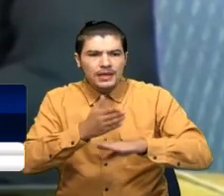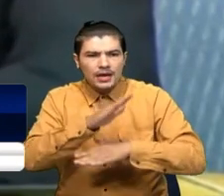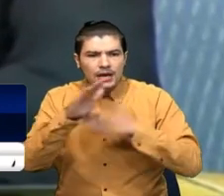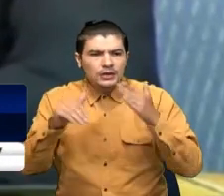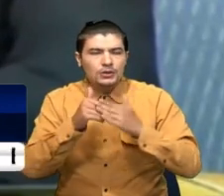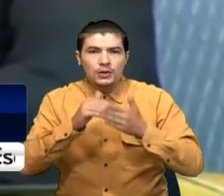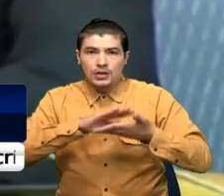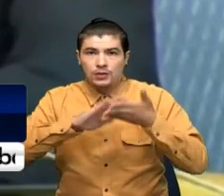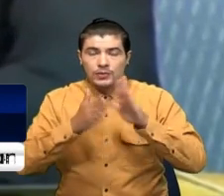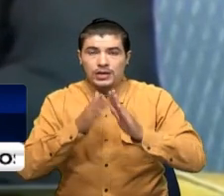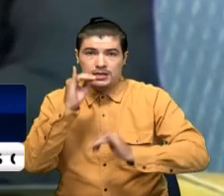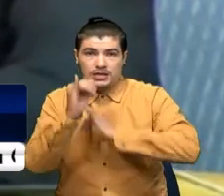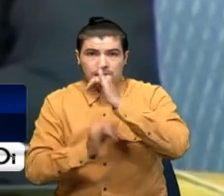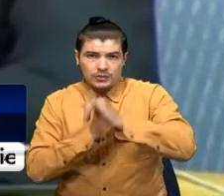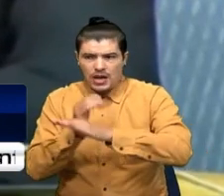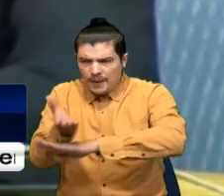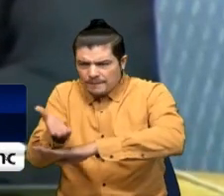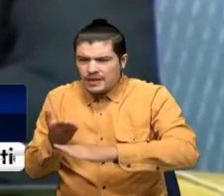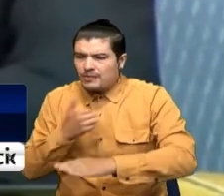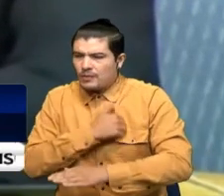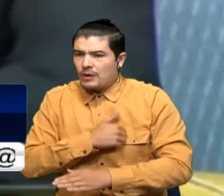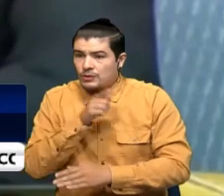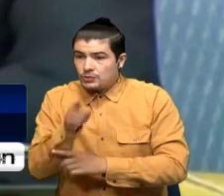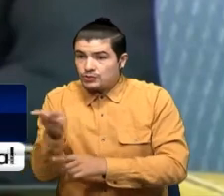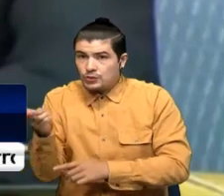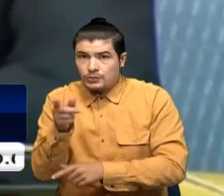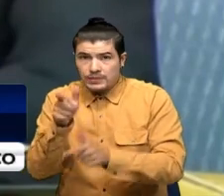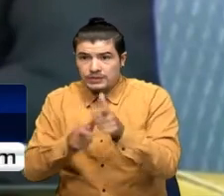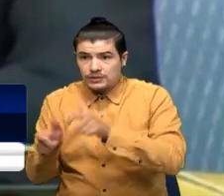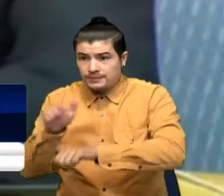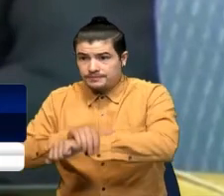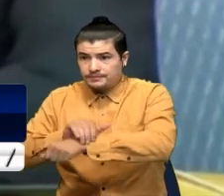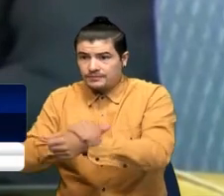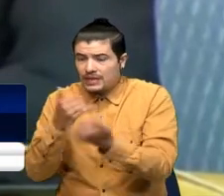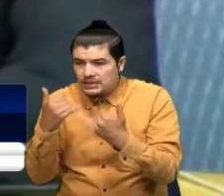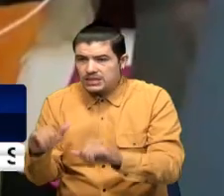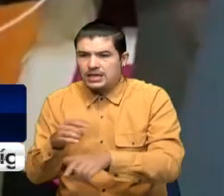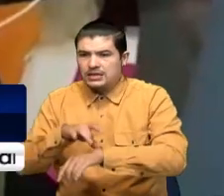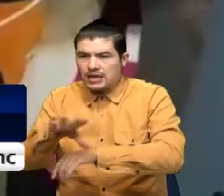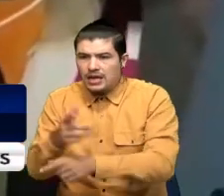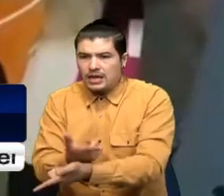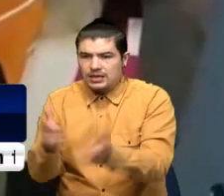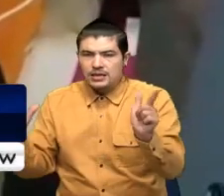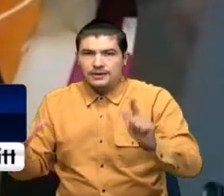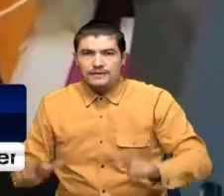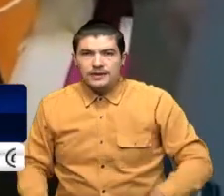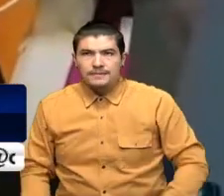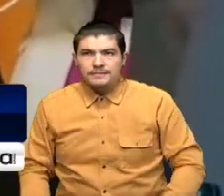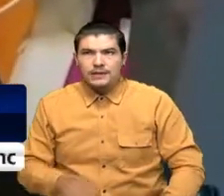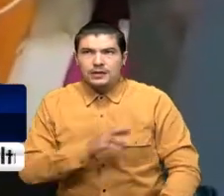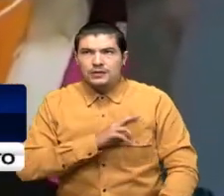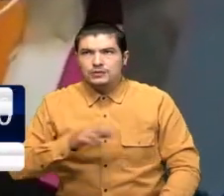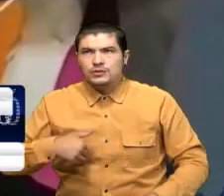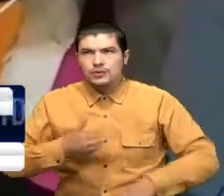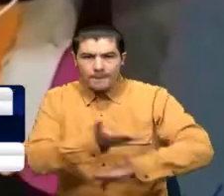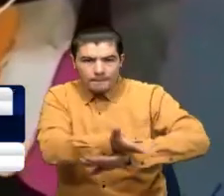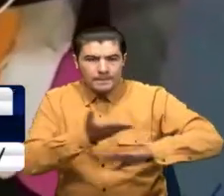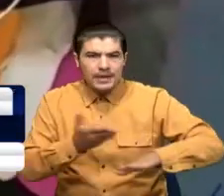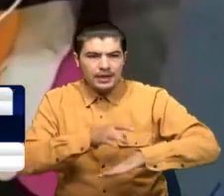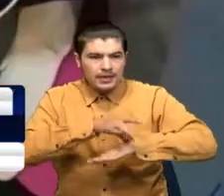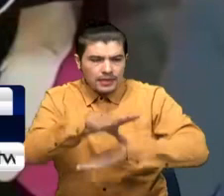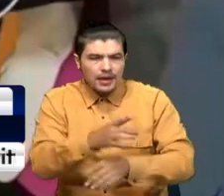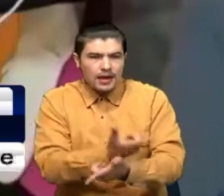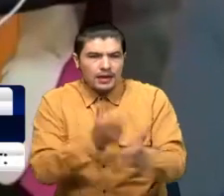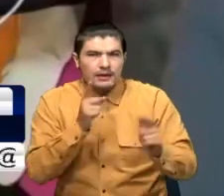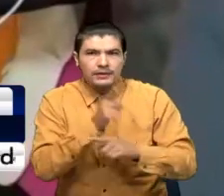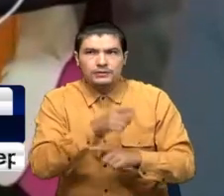internacional pronunciarse para exigir la liberación inmediata de Marrero y el conductor del diputado Vergara. Reclamando, exigiendo la liberación